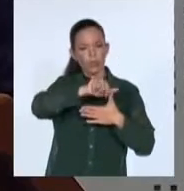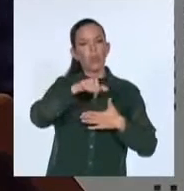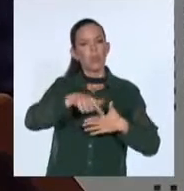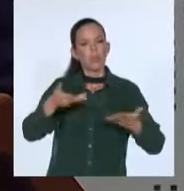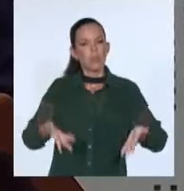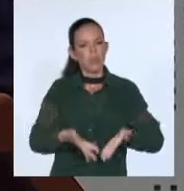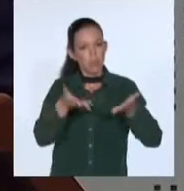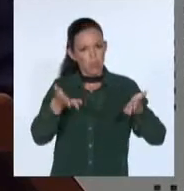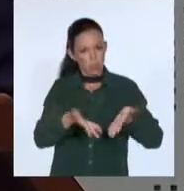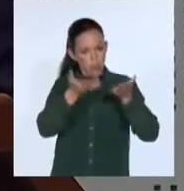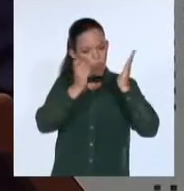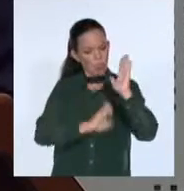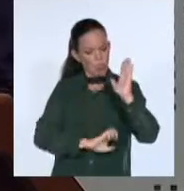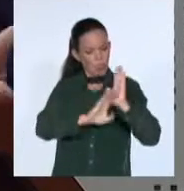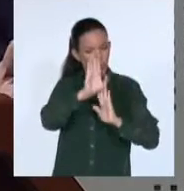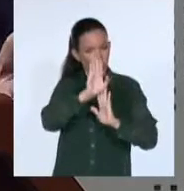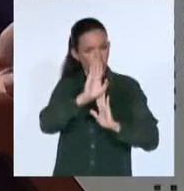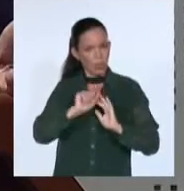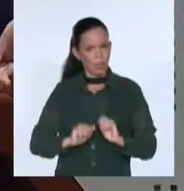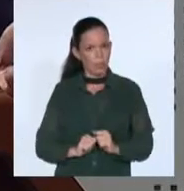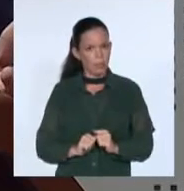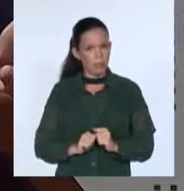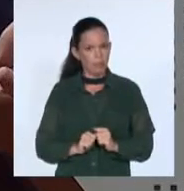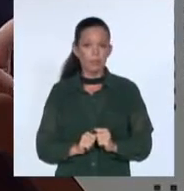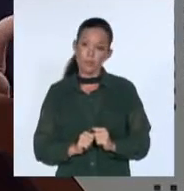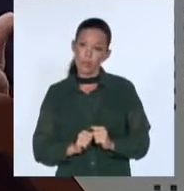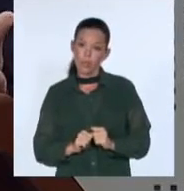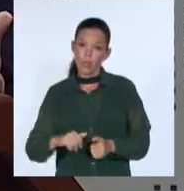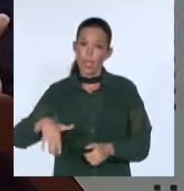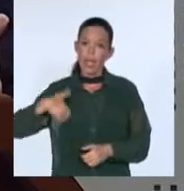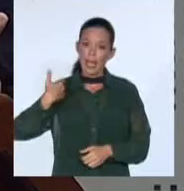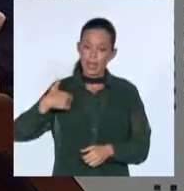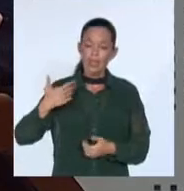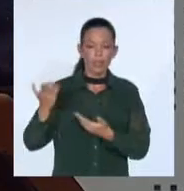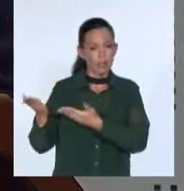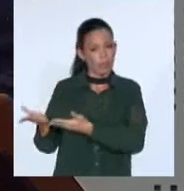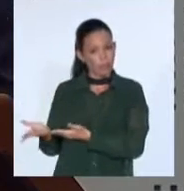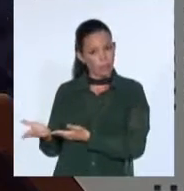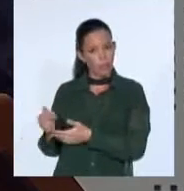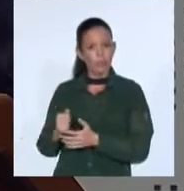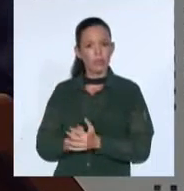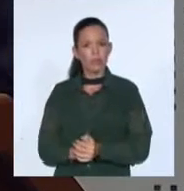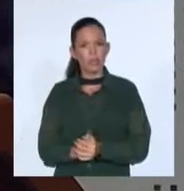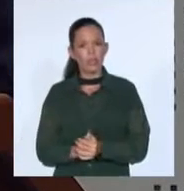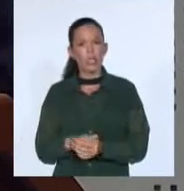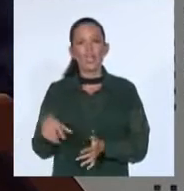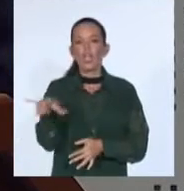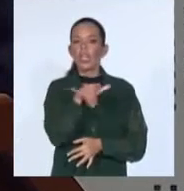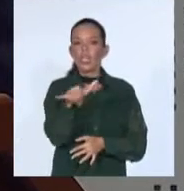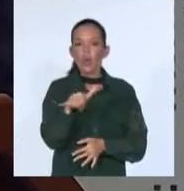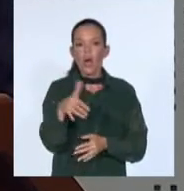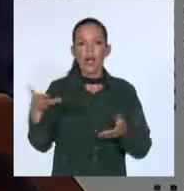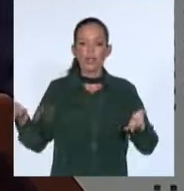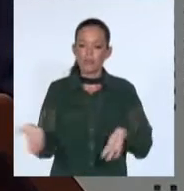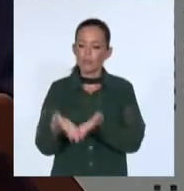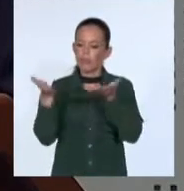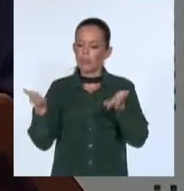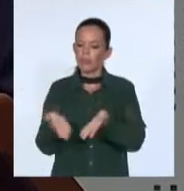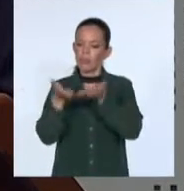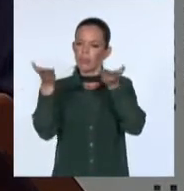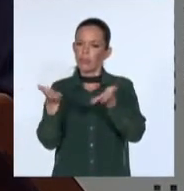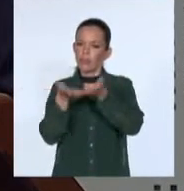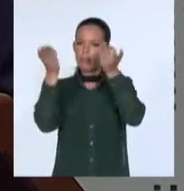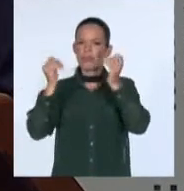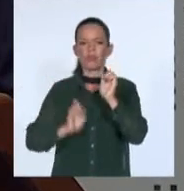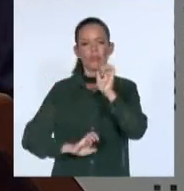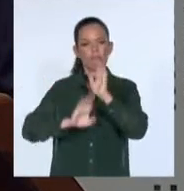desarrollaba, bueno, la Argentina se desarrollaba a la par de ese continente.